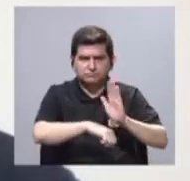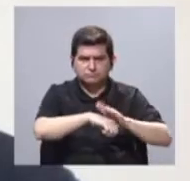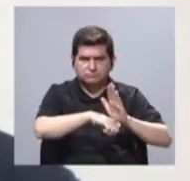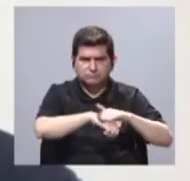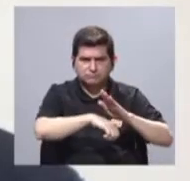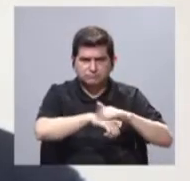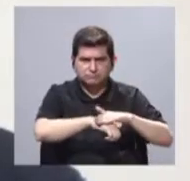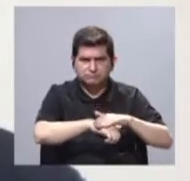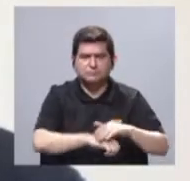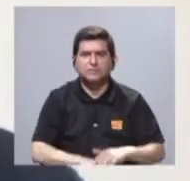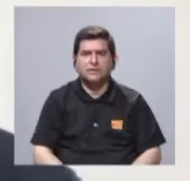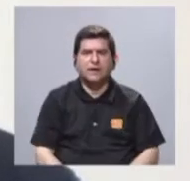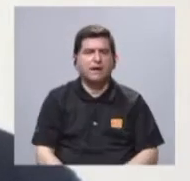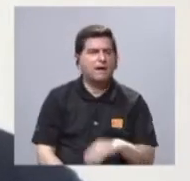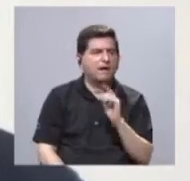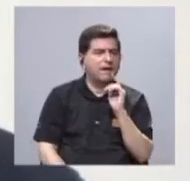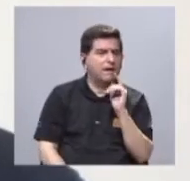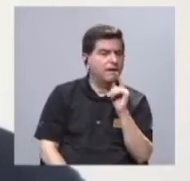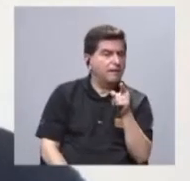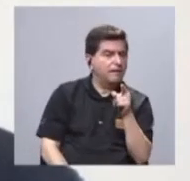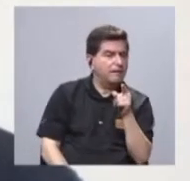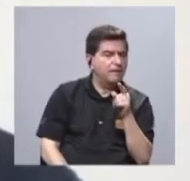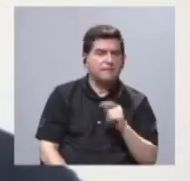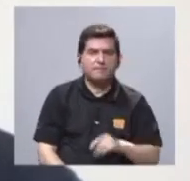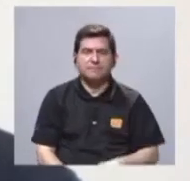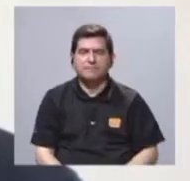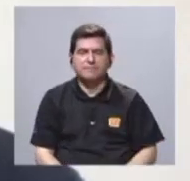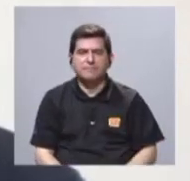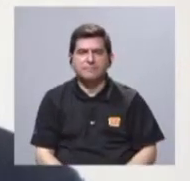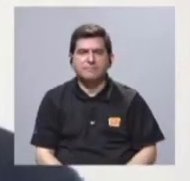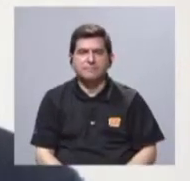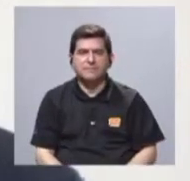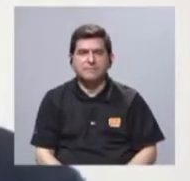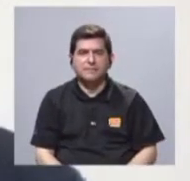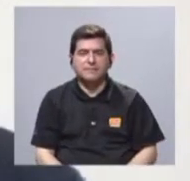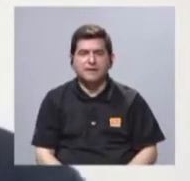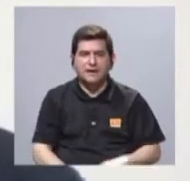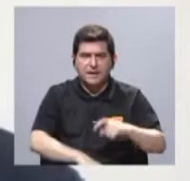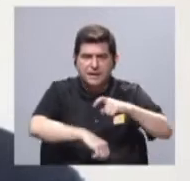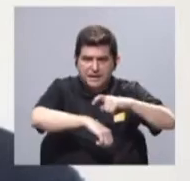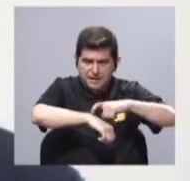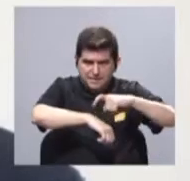el efecto inmediato de dar lugar a